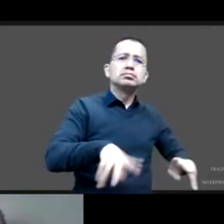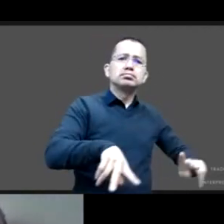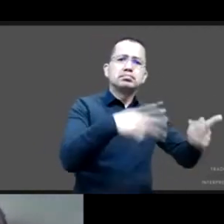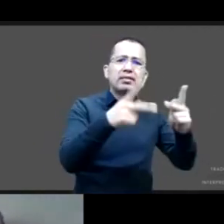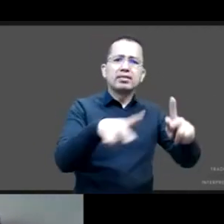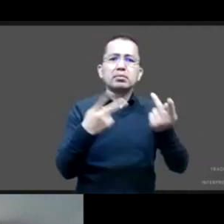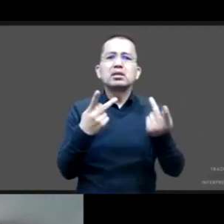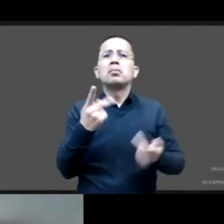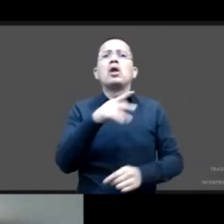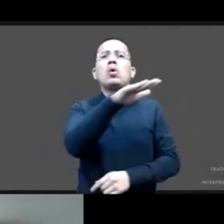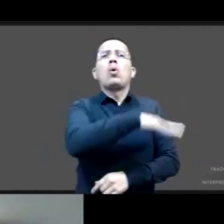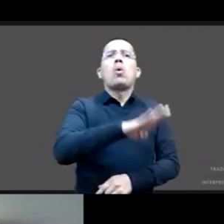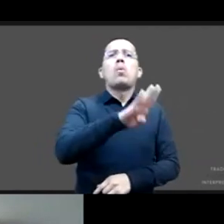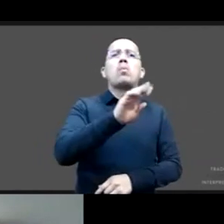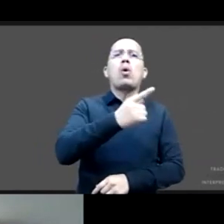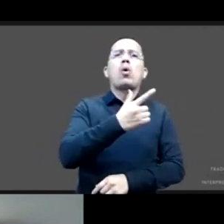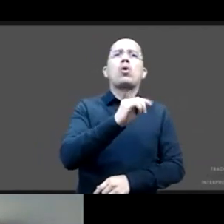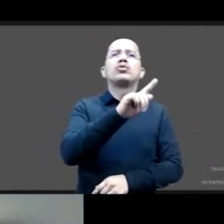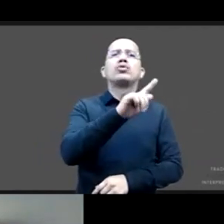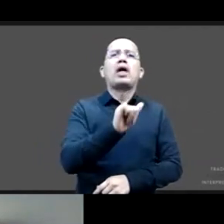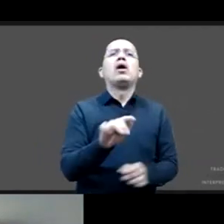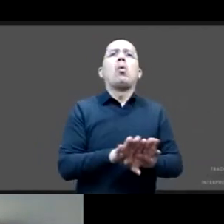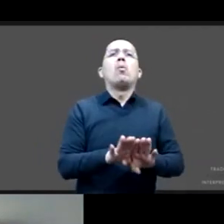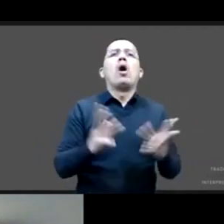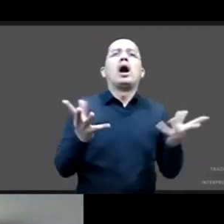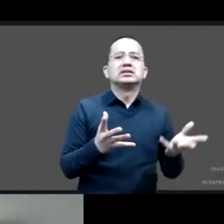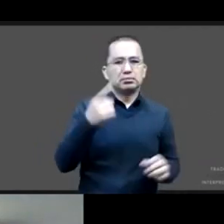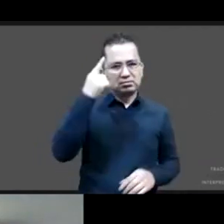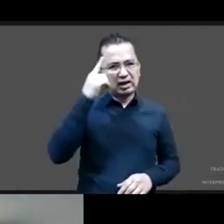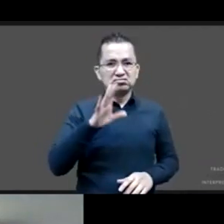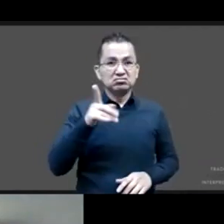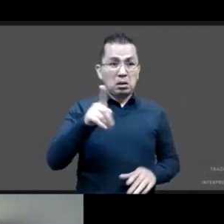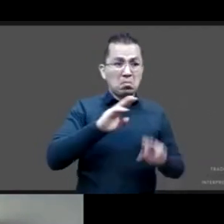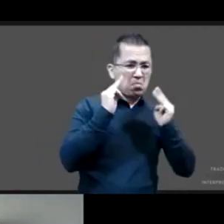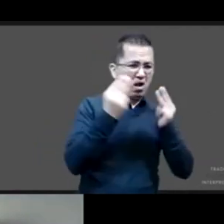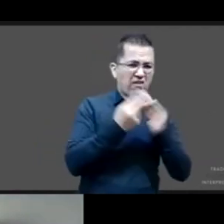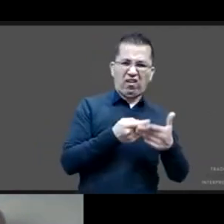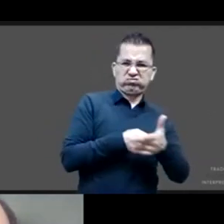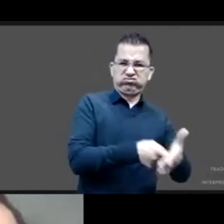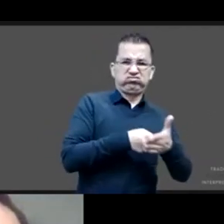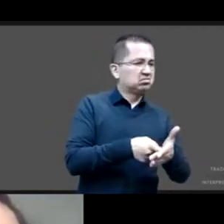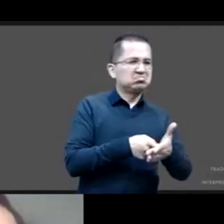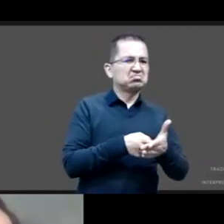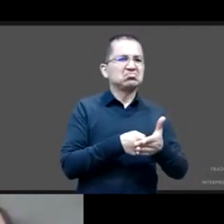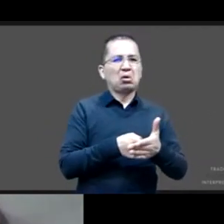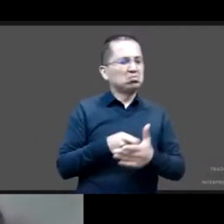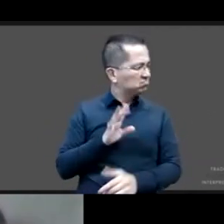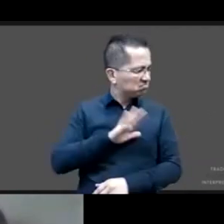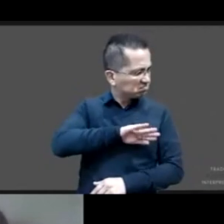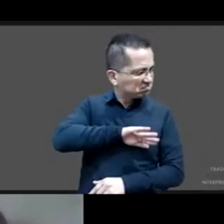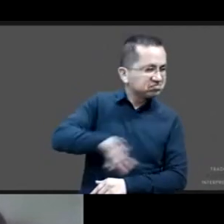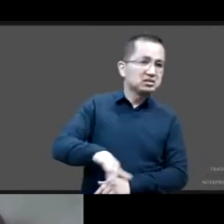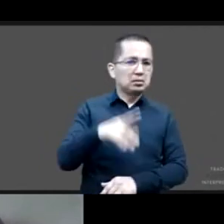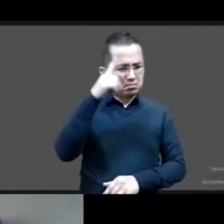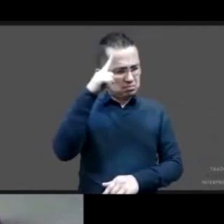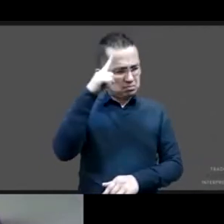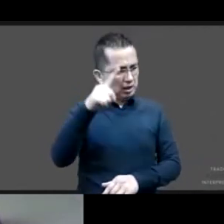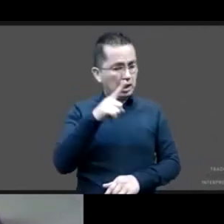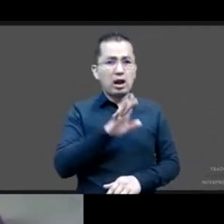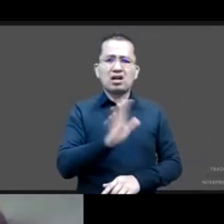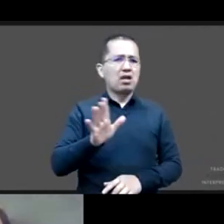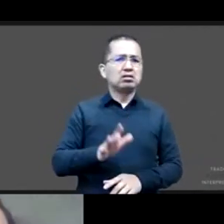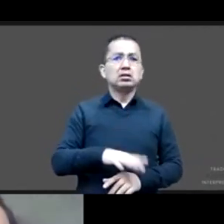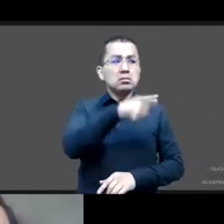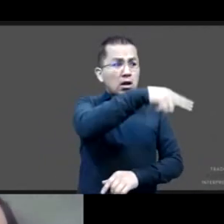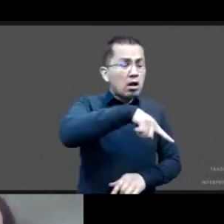pesar de esa presión en los últimos 10 años se haya mantenido y a veces reducido el porte de armas o el